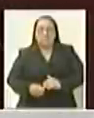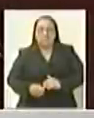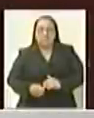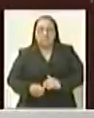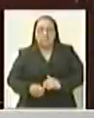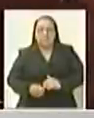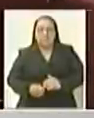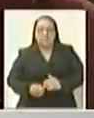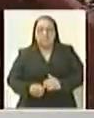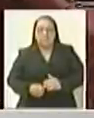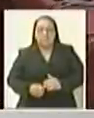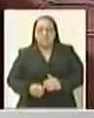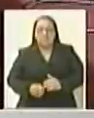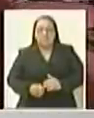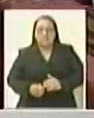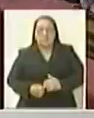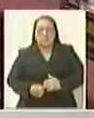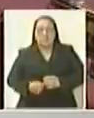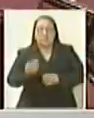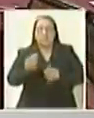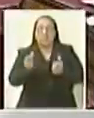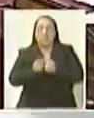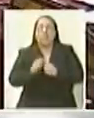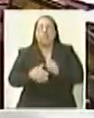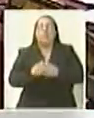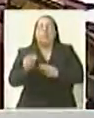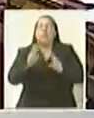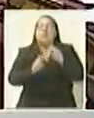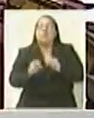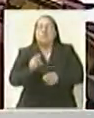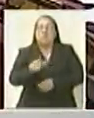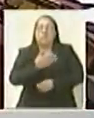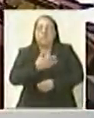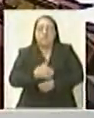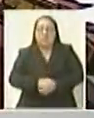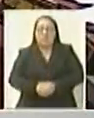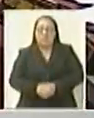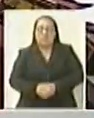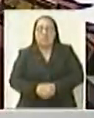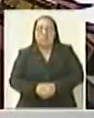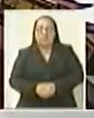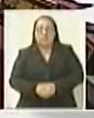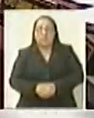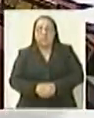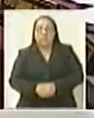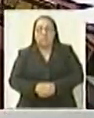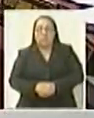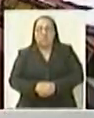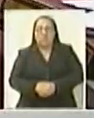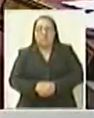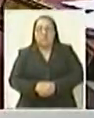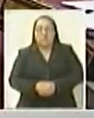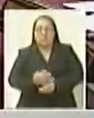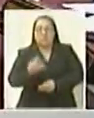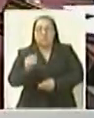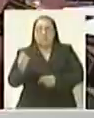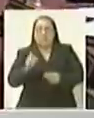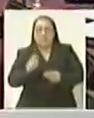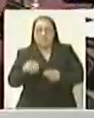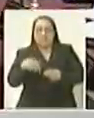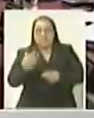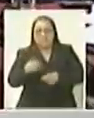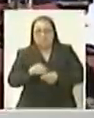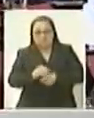creo que como elemento y resultado de una investigación presidente el informe tiene que ser un informe que se debata no y esperemos que